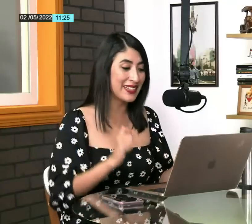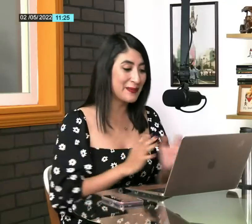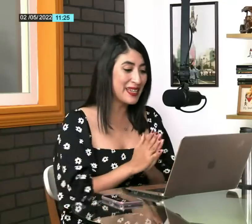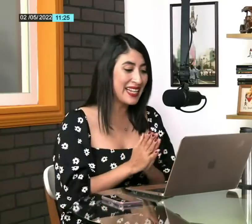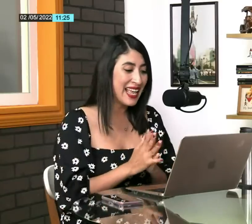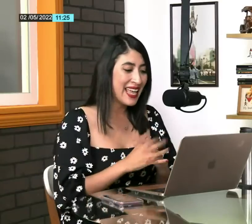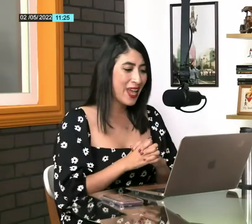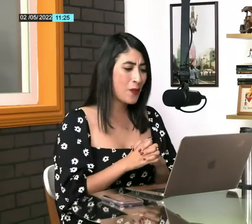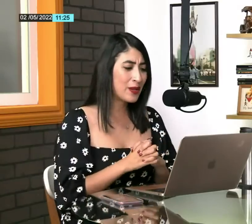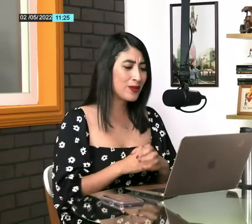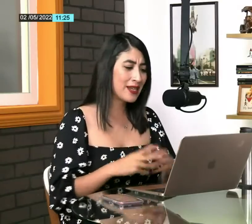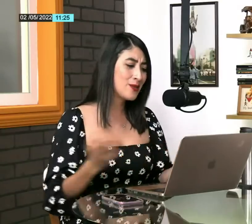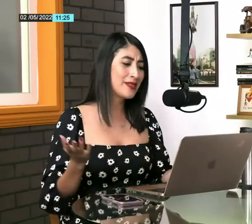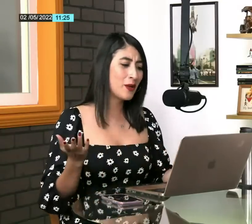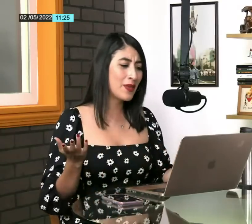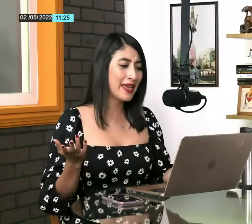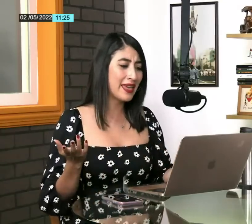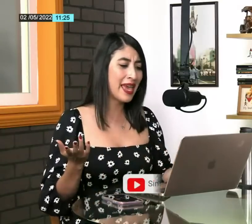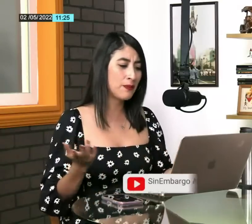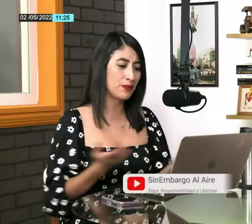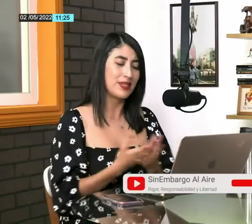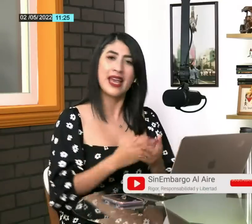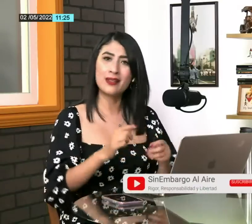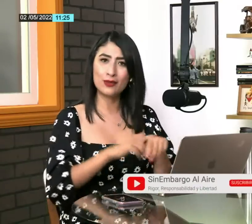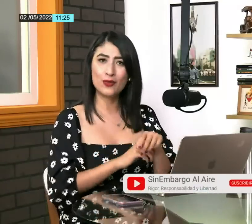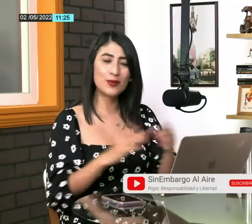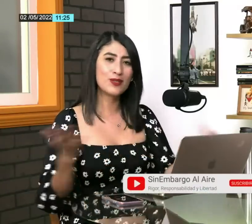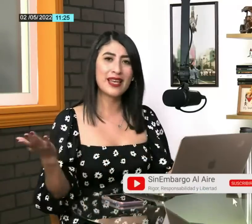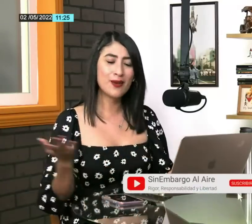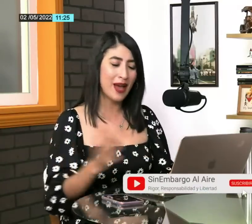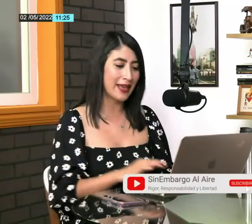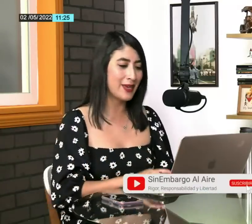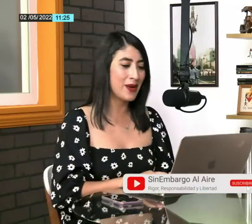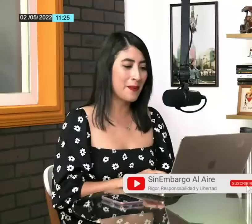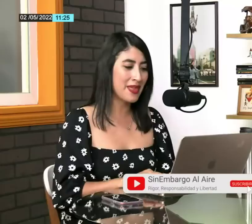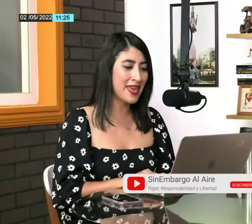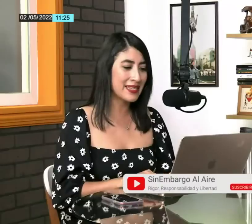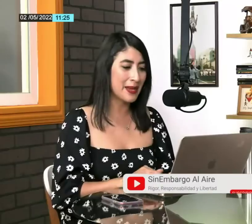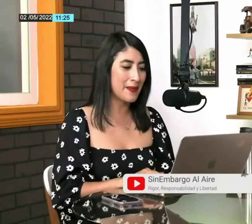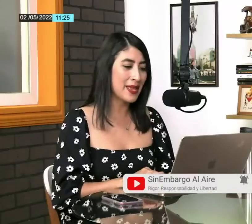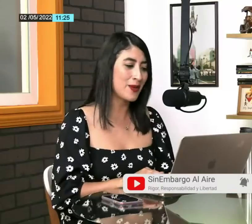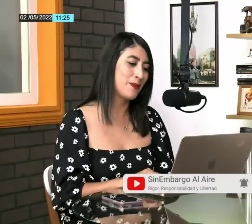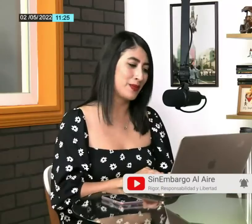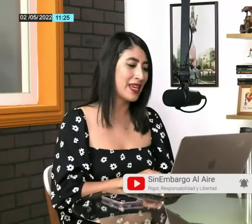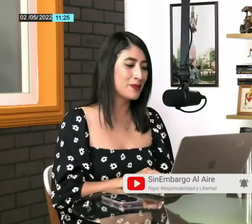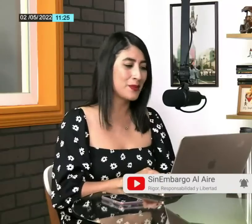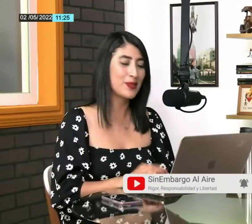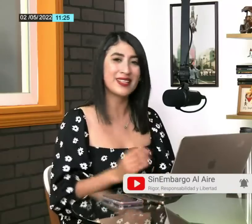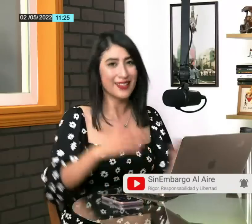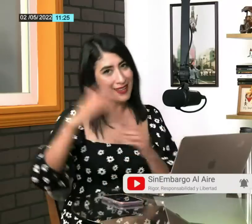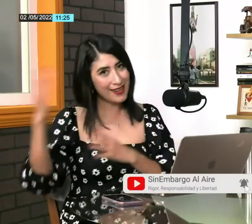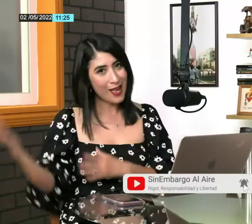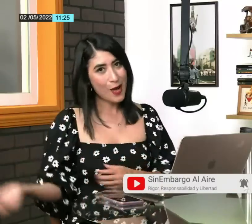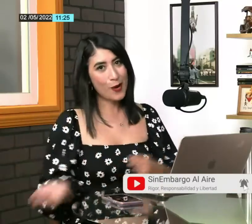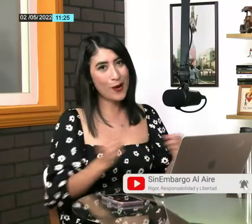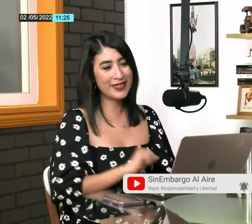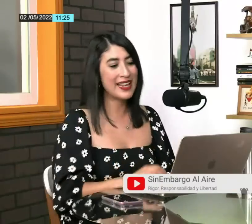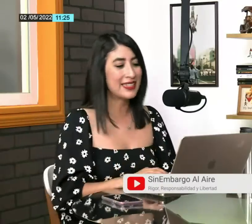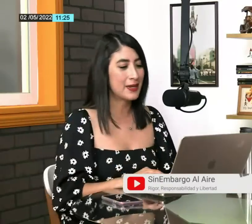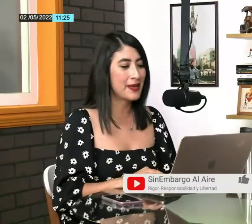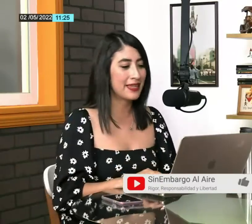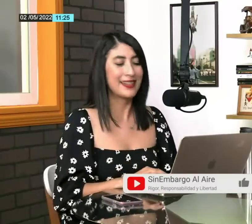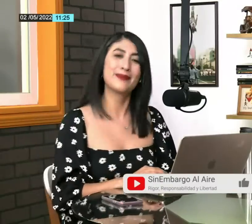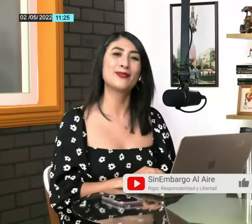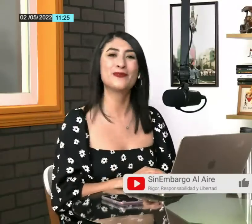los tres mil el número de tiras nos dice cómo de que ya pues ya no estuvimos allí o aquí hora y media cambiándolo pues ya es momento de seguir con